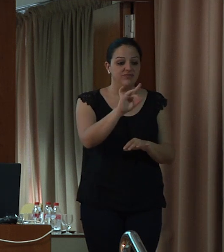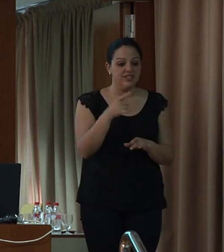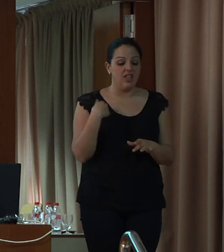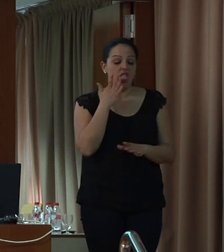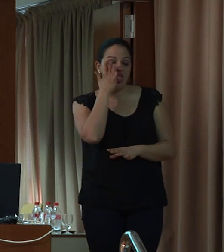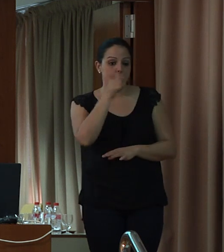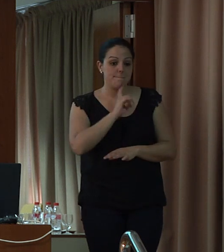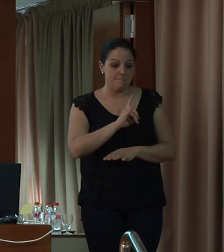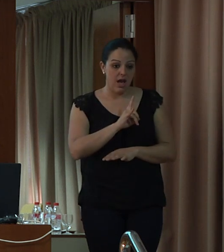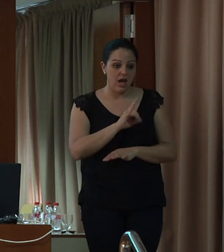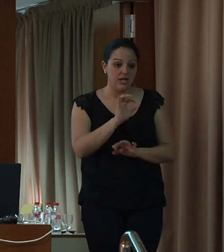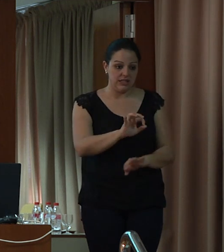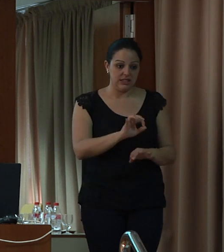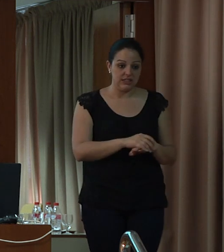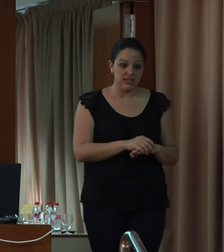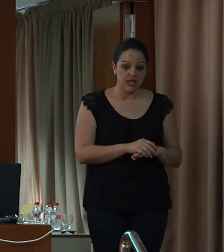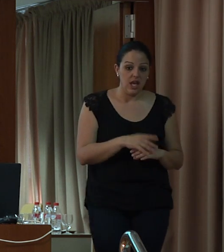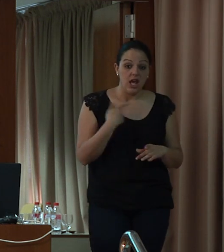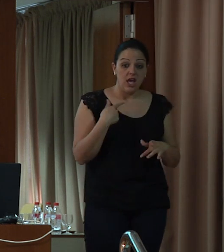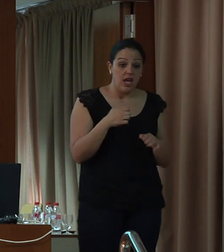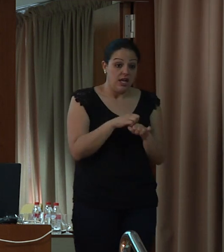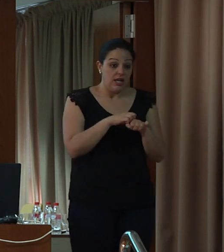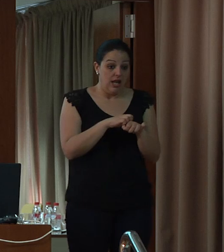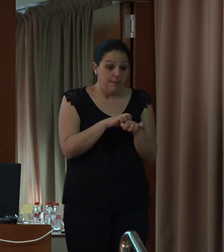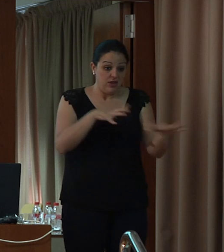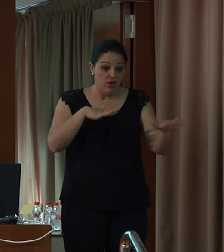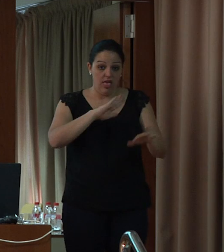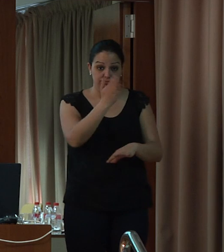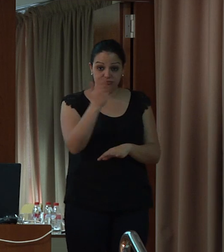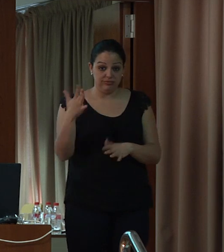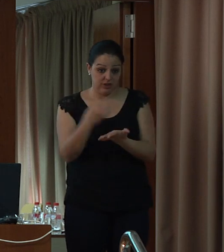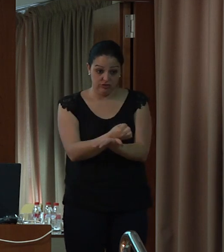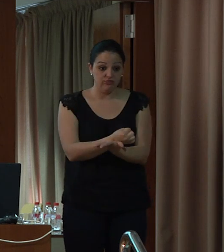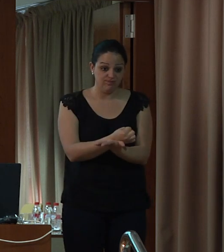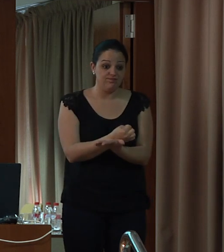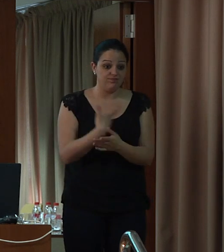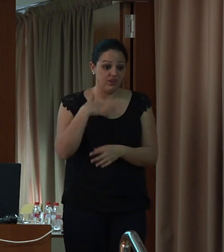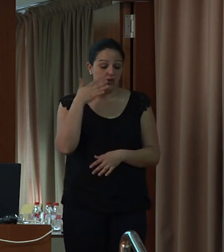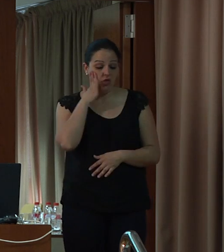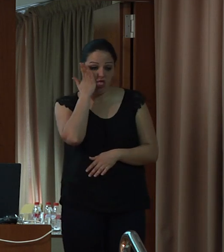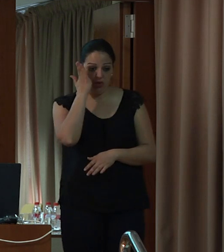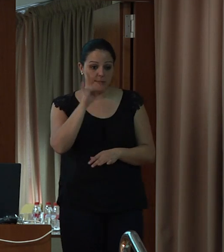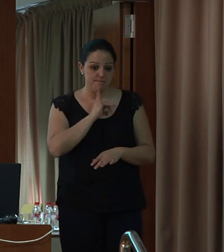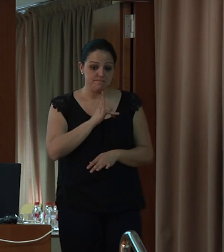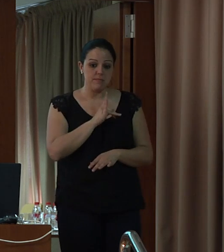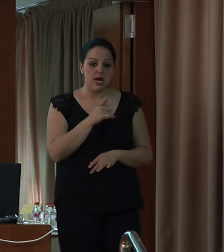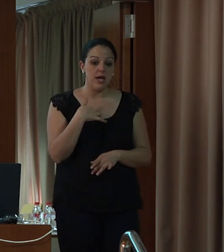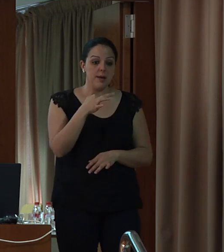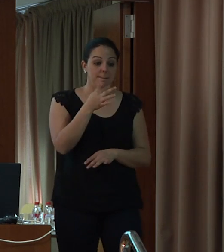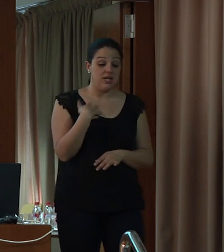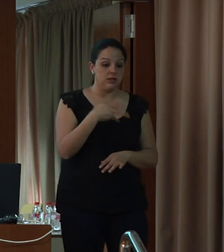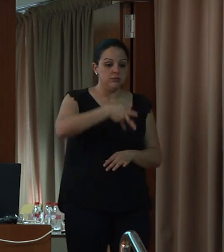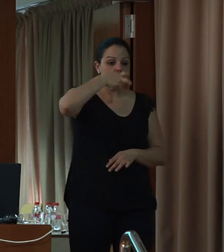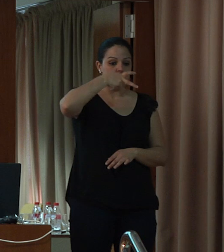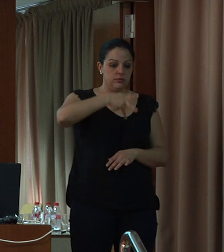frecuente. Afectaría a la mayoría de personas con fibromialgia. Pero además se ha demostrado que los problemas respiratorios del sueño